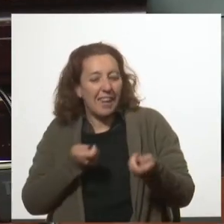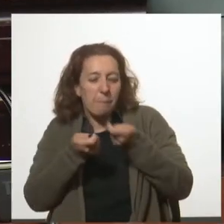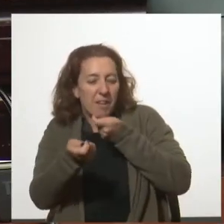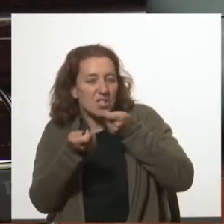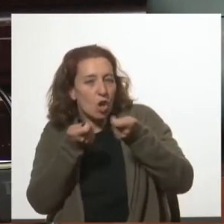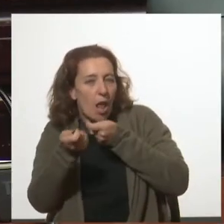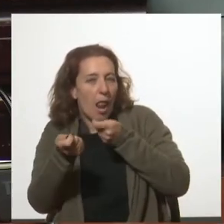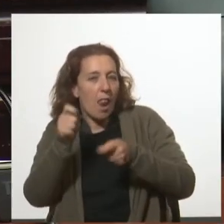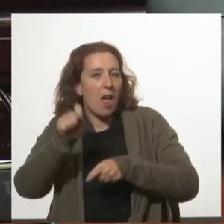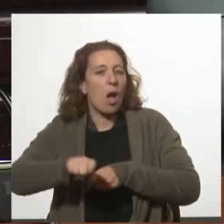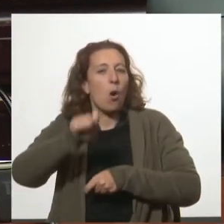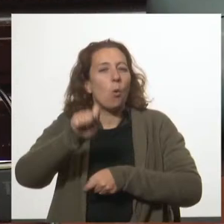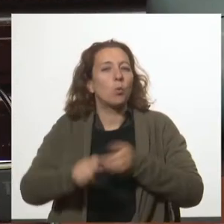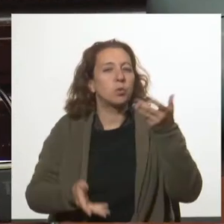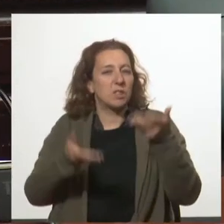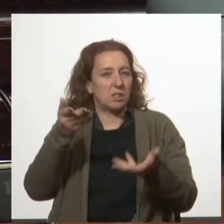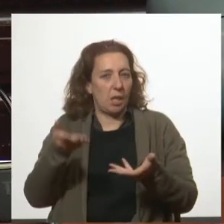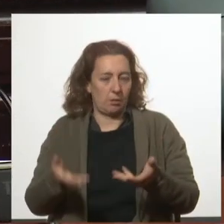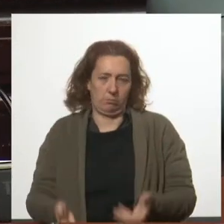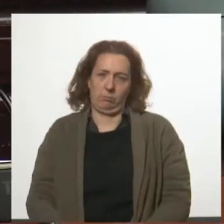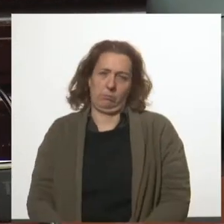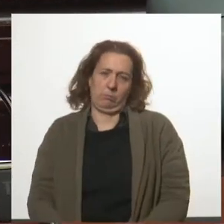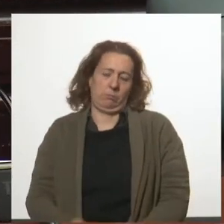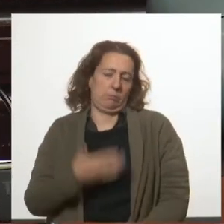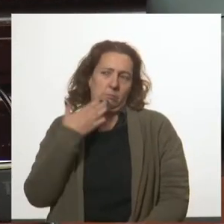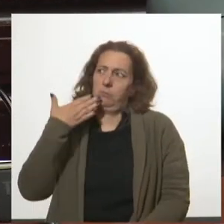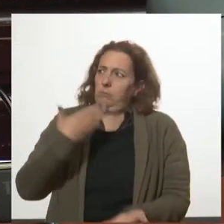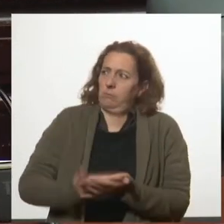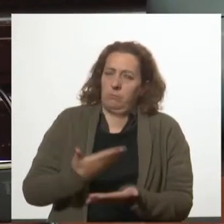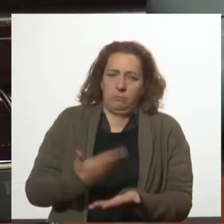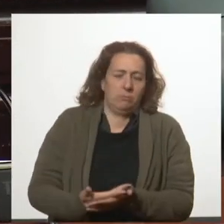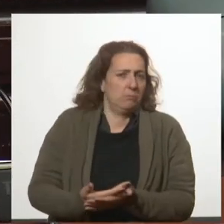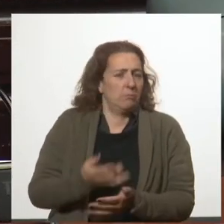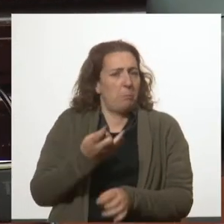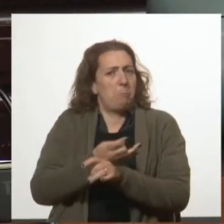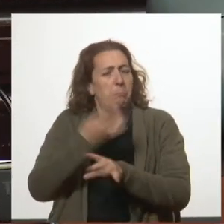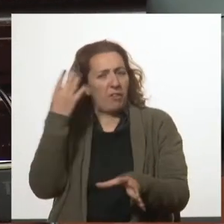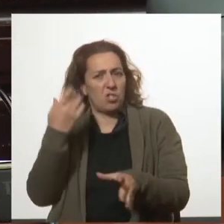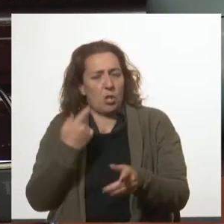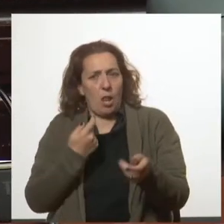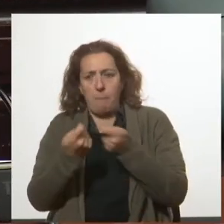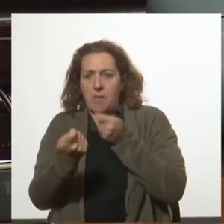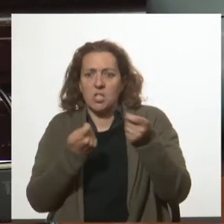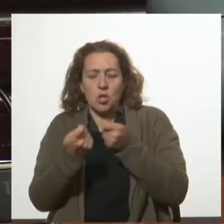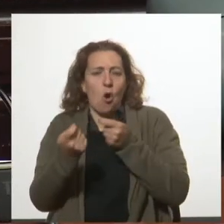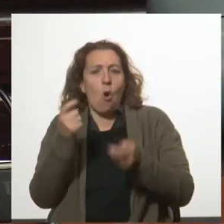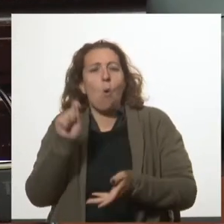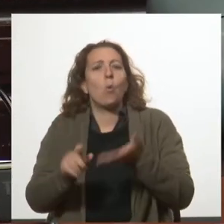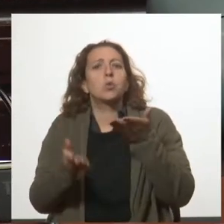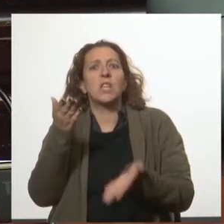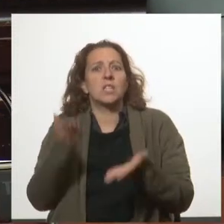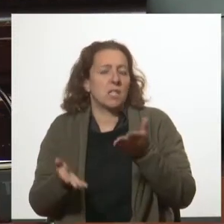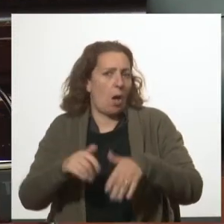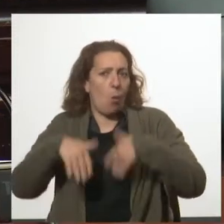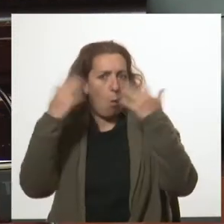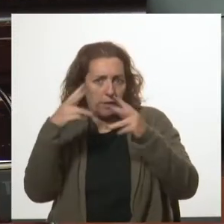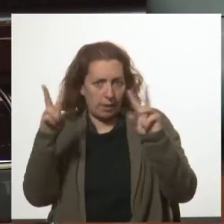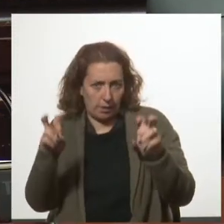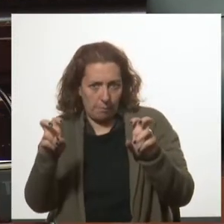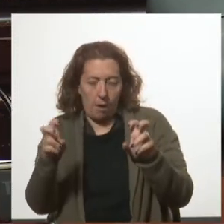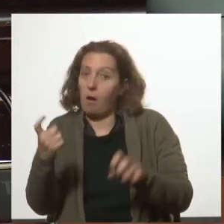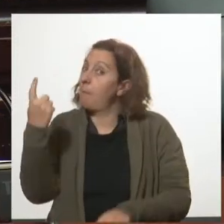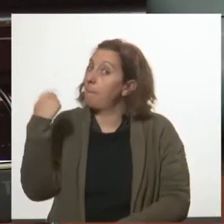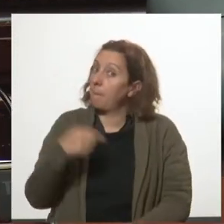es increíble que lo digan los profesionales de la presión sobre la justicia en cualquier tema pero